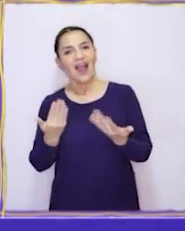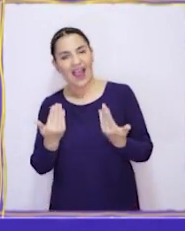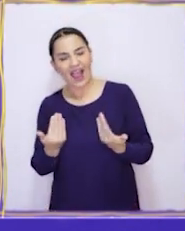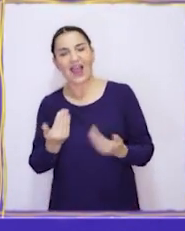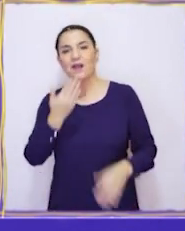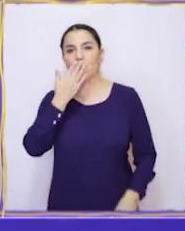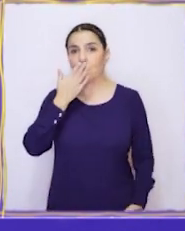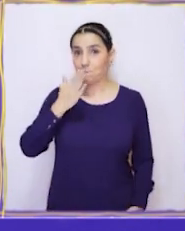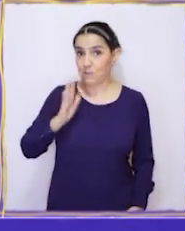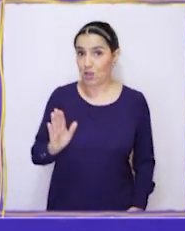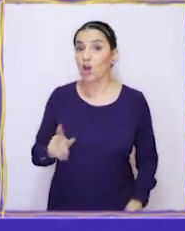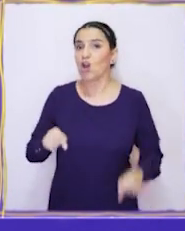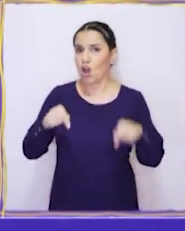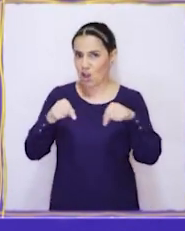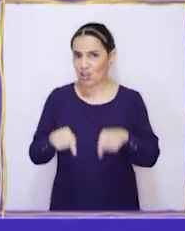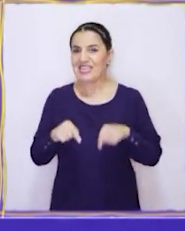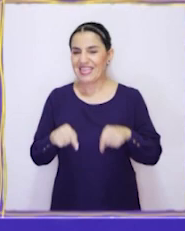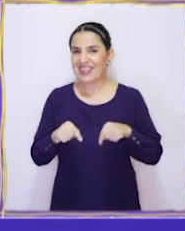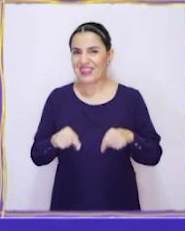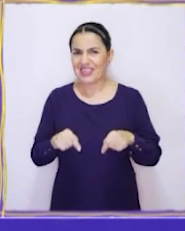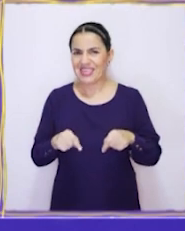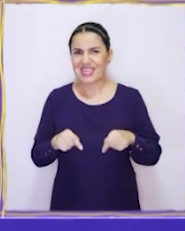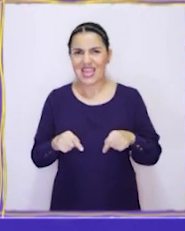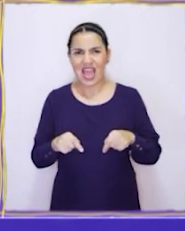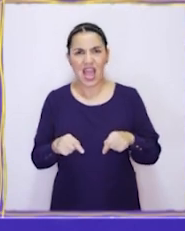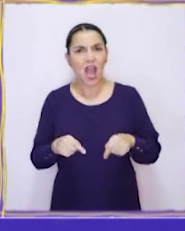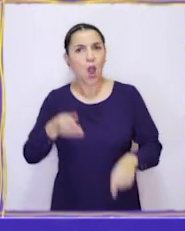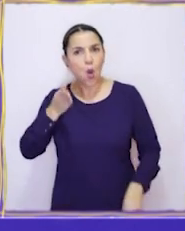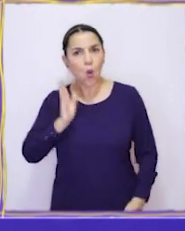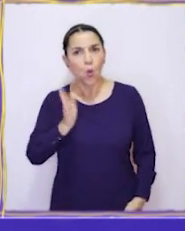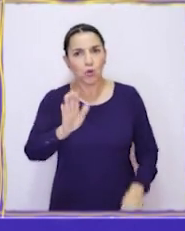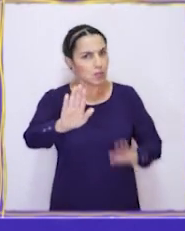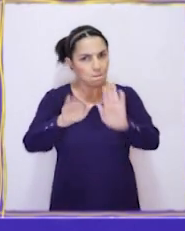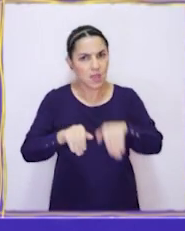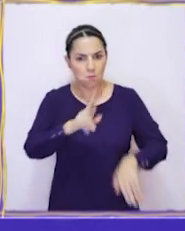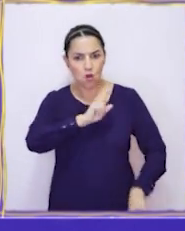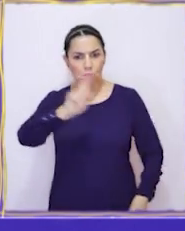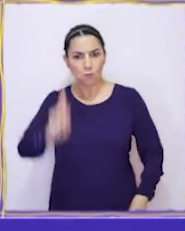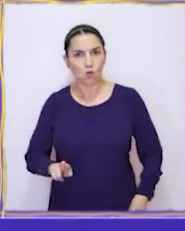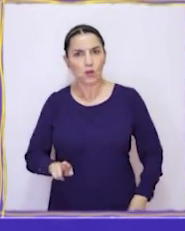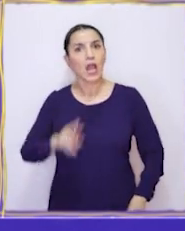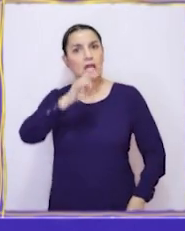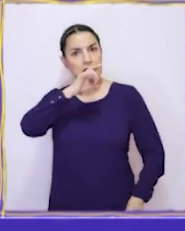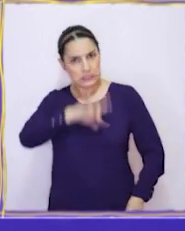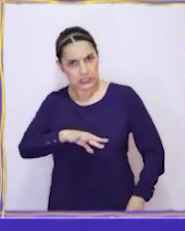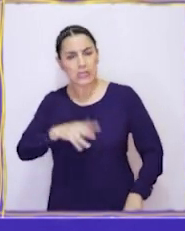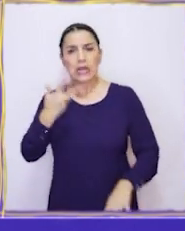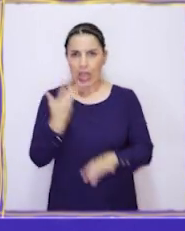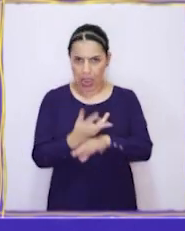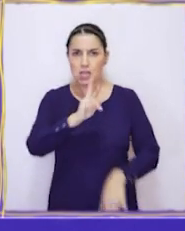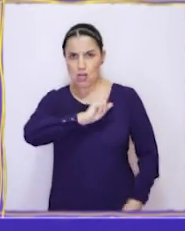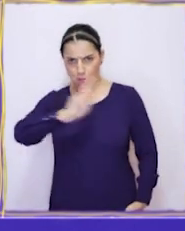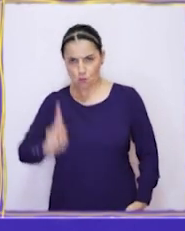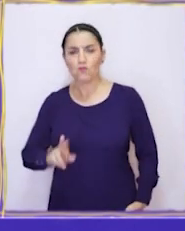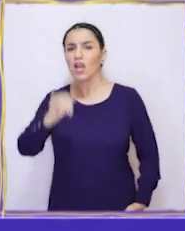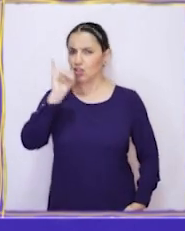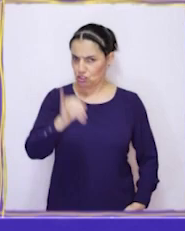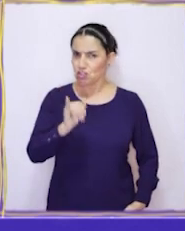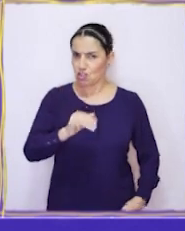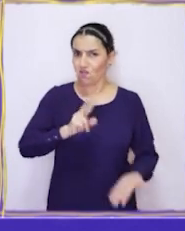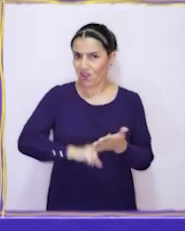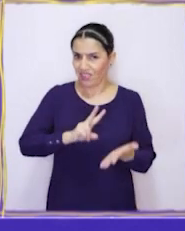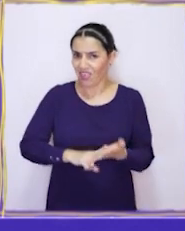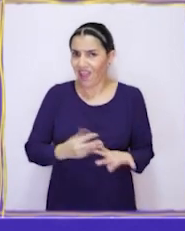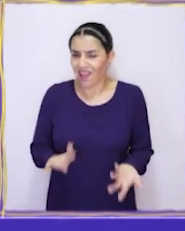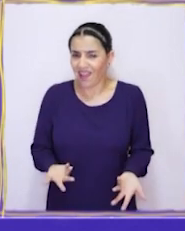mejor de todo esto es que hoy en día aún se usa este concepto. Nuestro país, Chile, es una república.